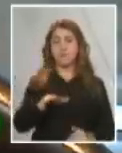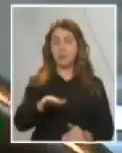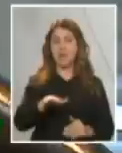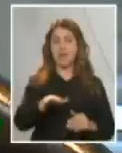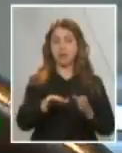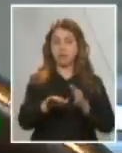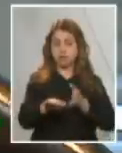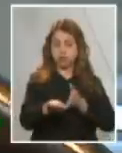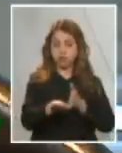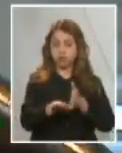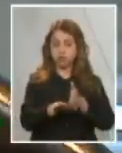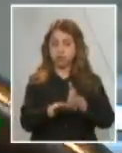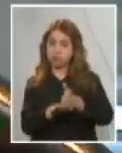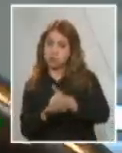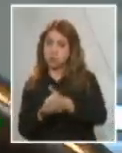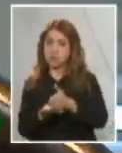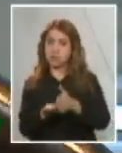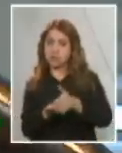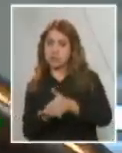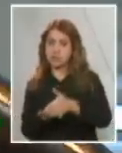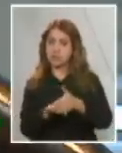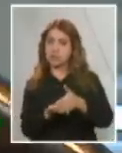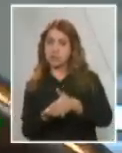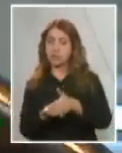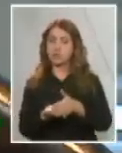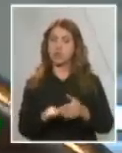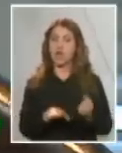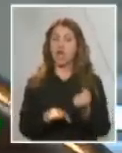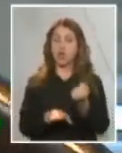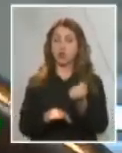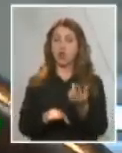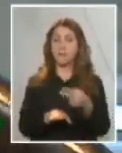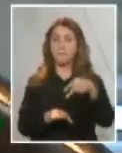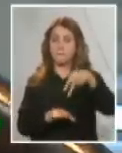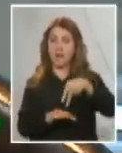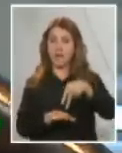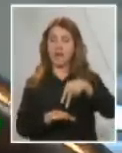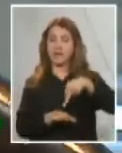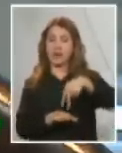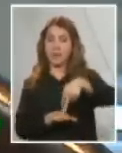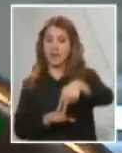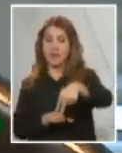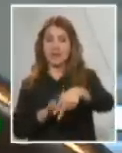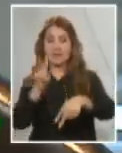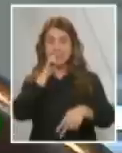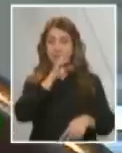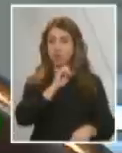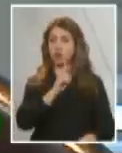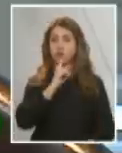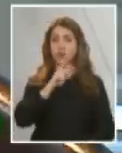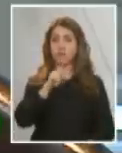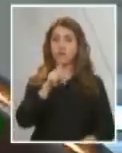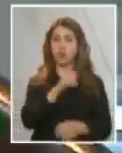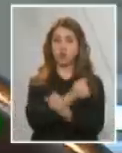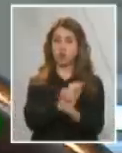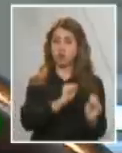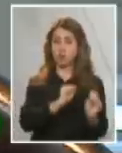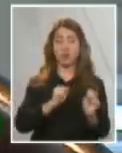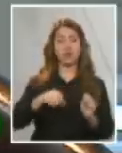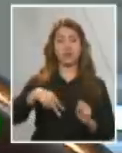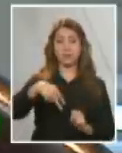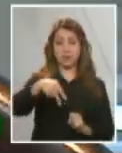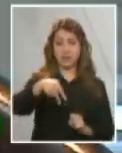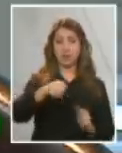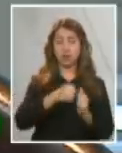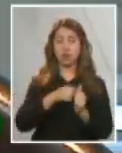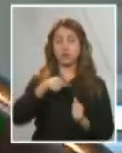van alineando la forma como tú te puedes desplazar, parar, caminar. Hay niños que sin sus OTP no pueden caminar. Hay niños que